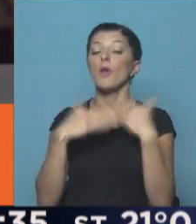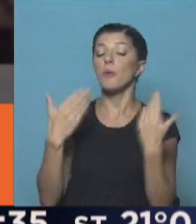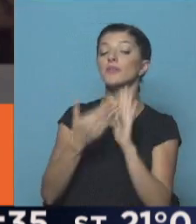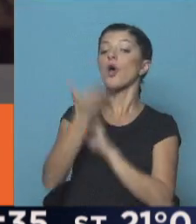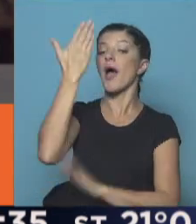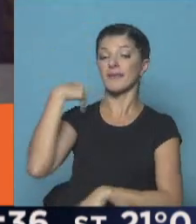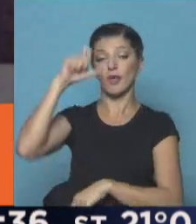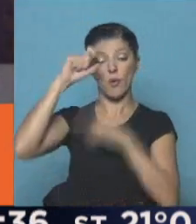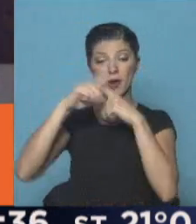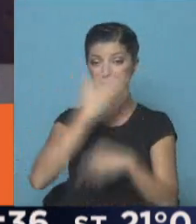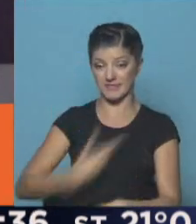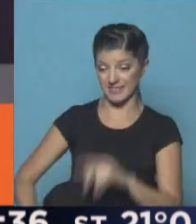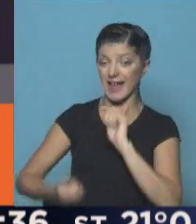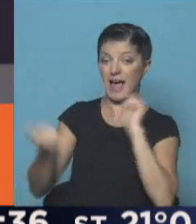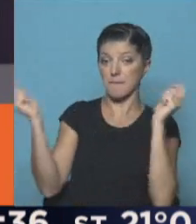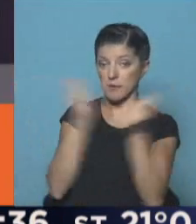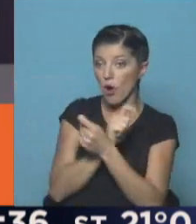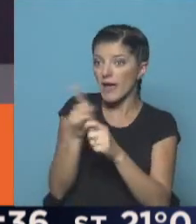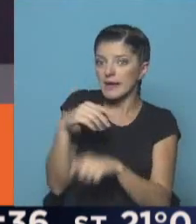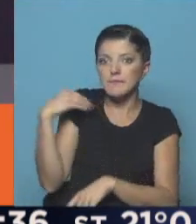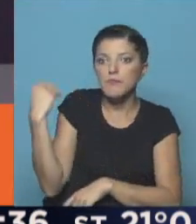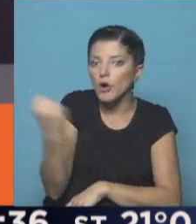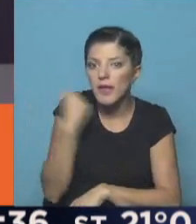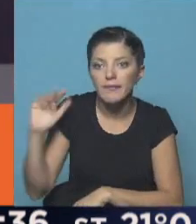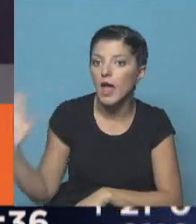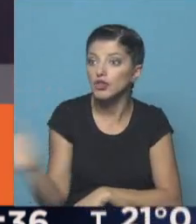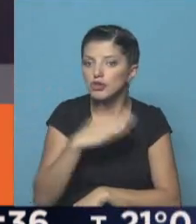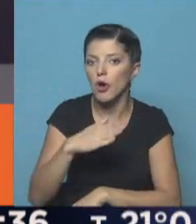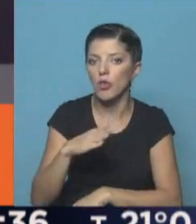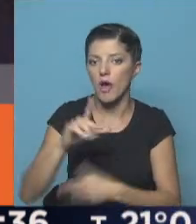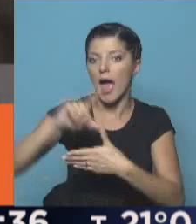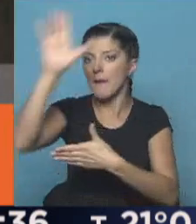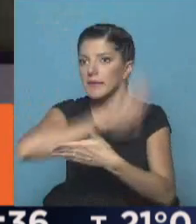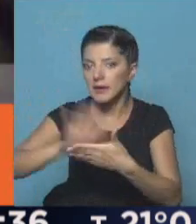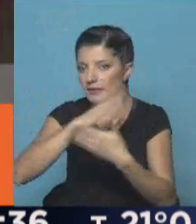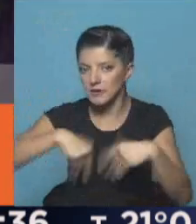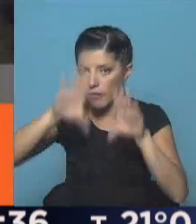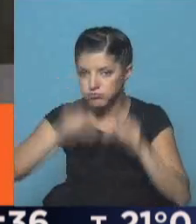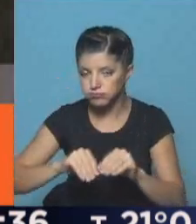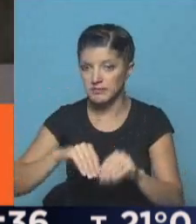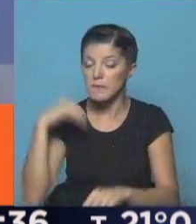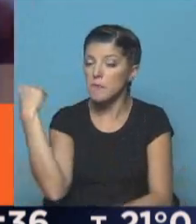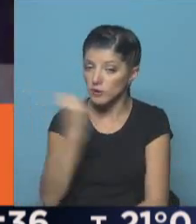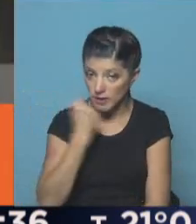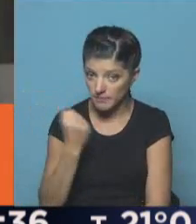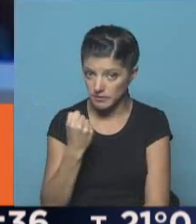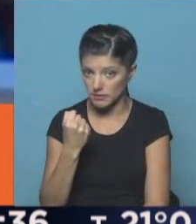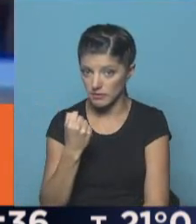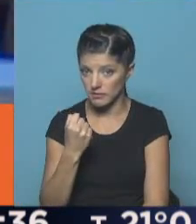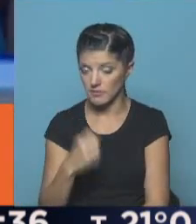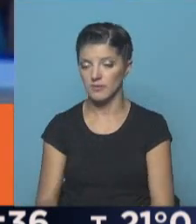Obama tenía tanta resonancia en toda la región en América Latina. Fue fundamental en América